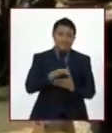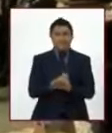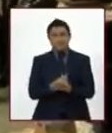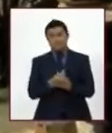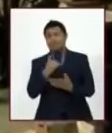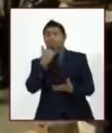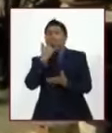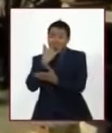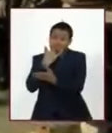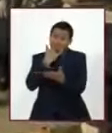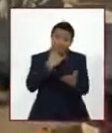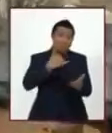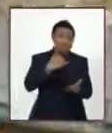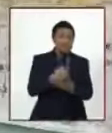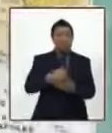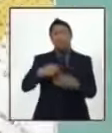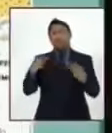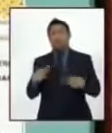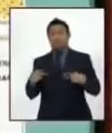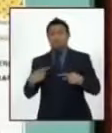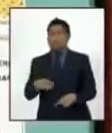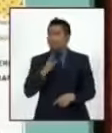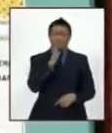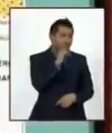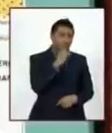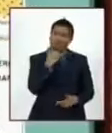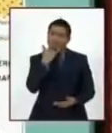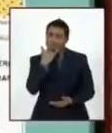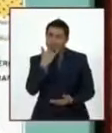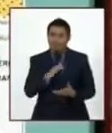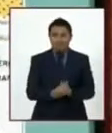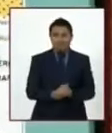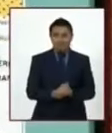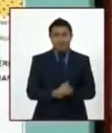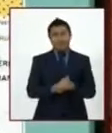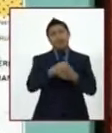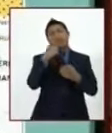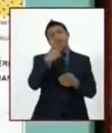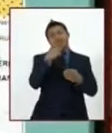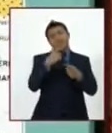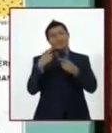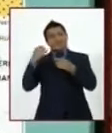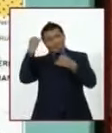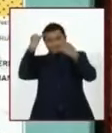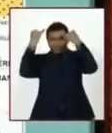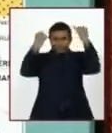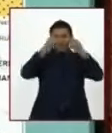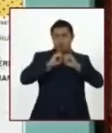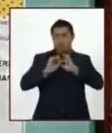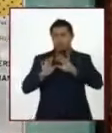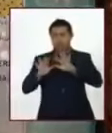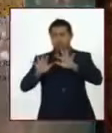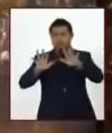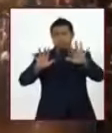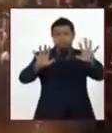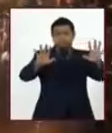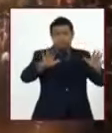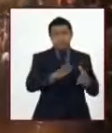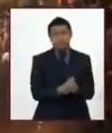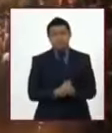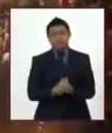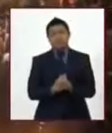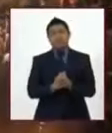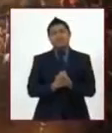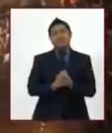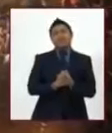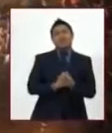adoración a la Virgen y a otros santos. Estas ideas se difundieron por Europa y fueron la base de la Reforma Protestante. La